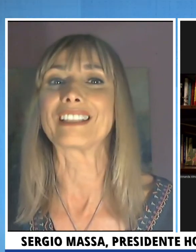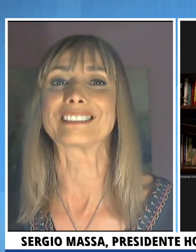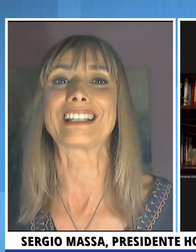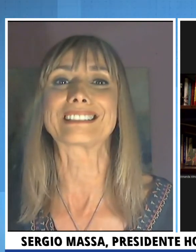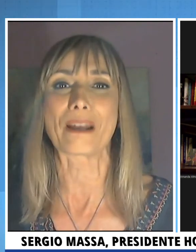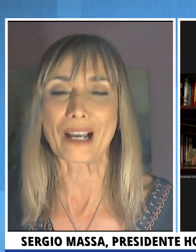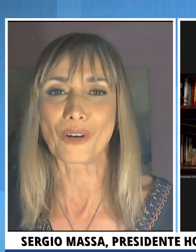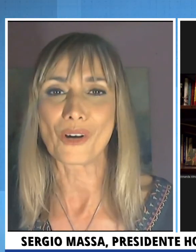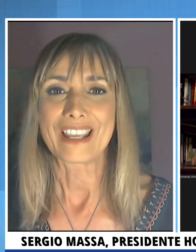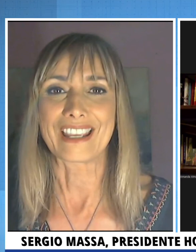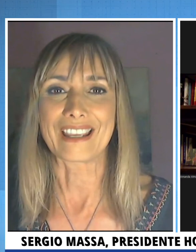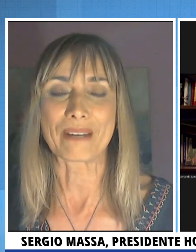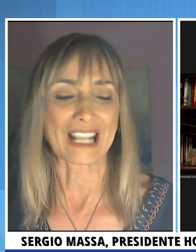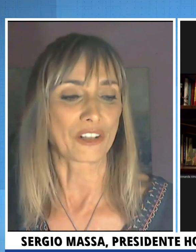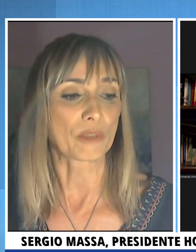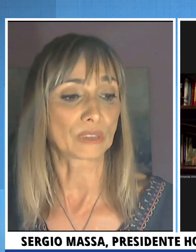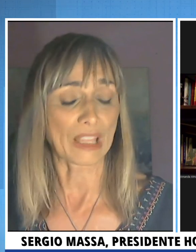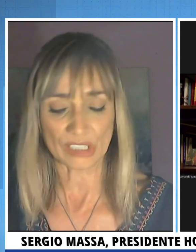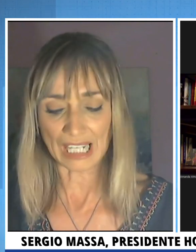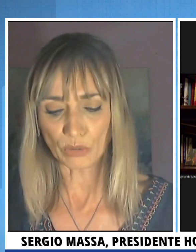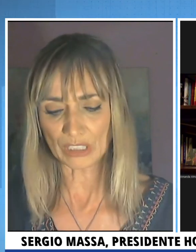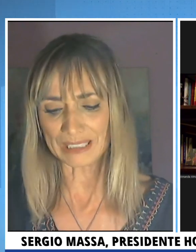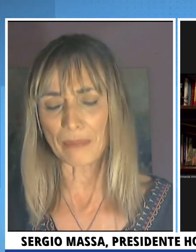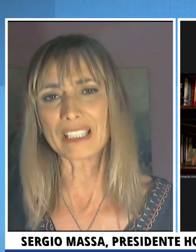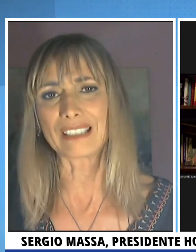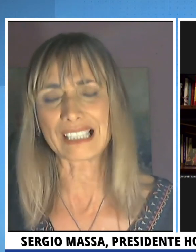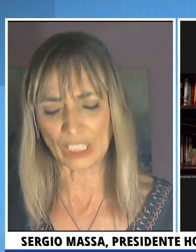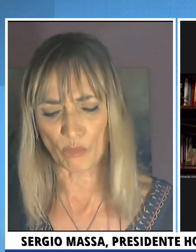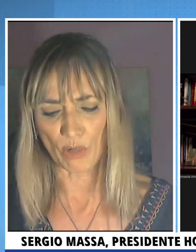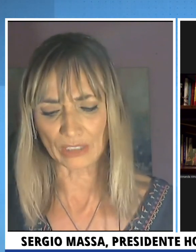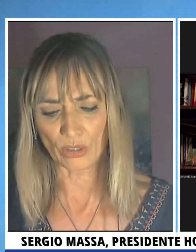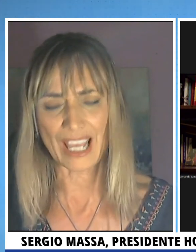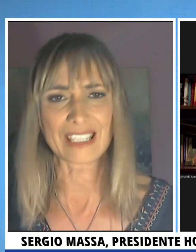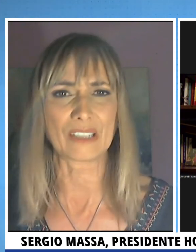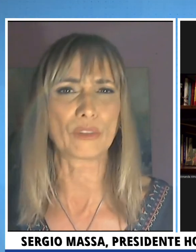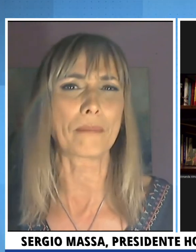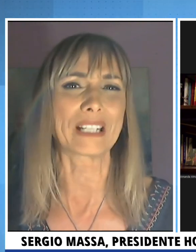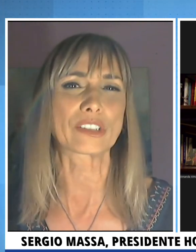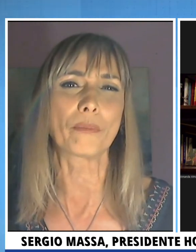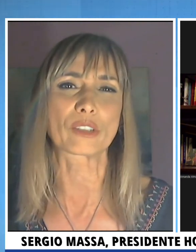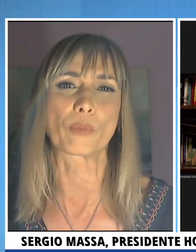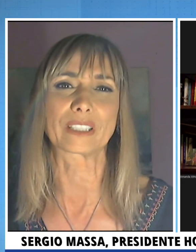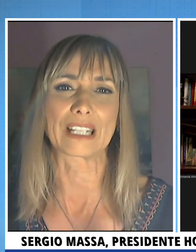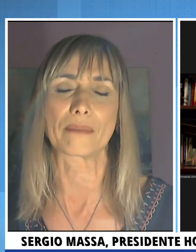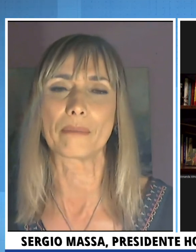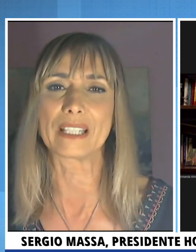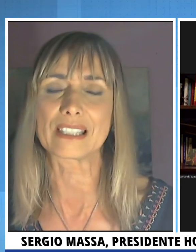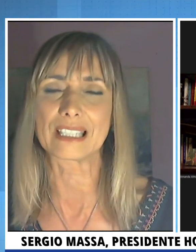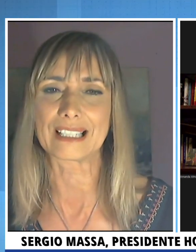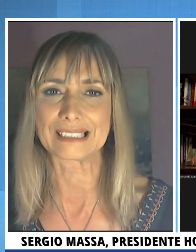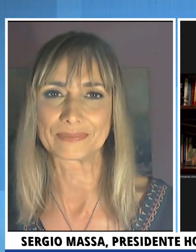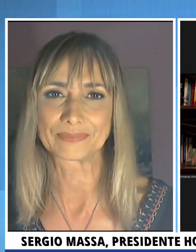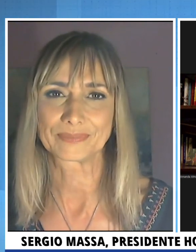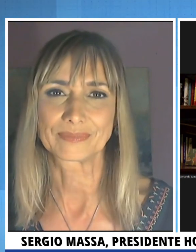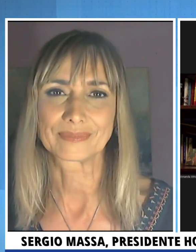de teletrabajo para los diputados, y algunos temas también interesantes como moratoria y una ampliación presupuestaria. ¿Me amplían, chicas?